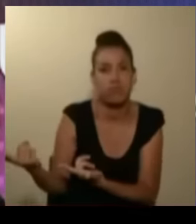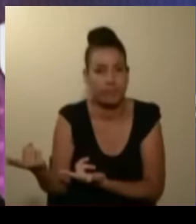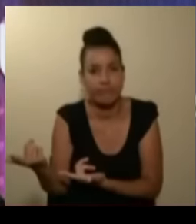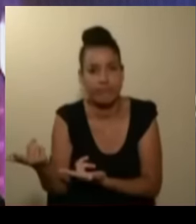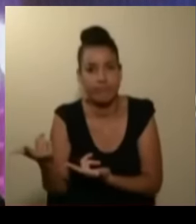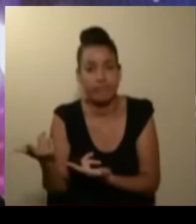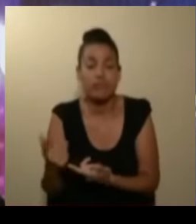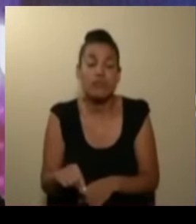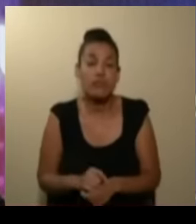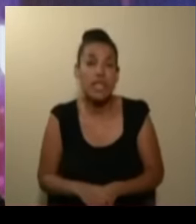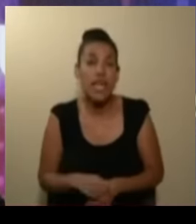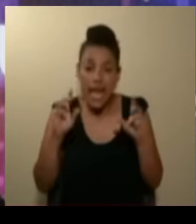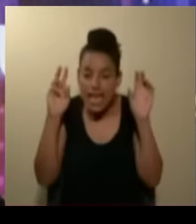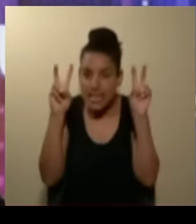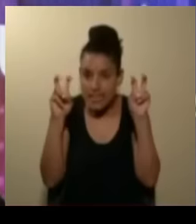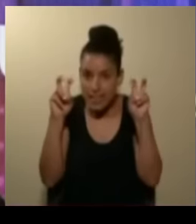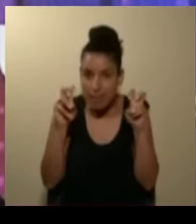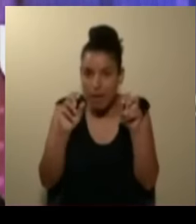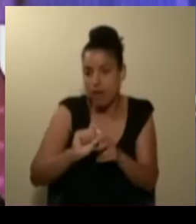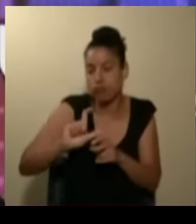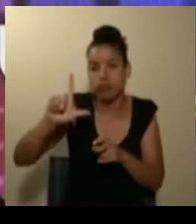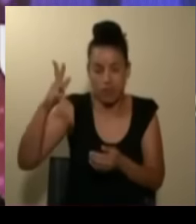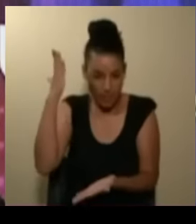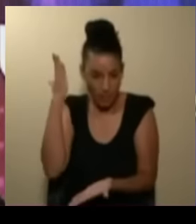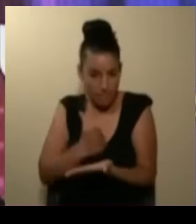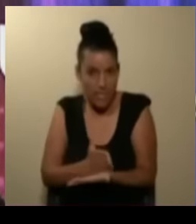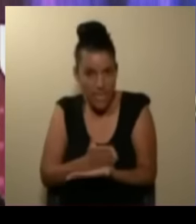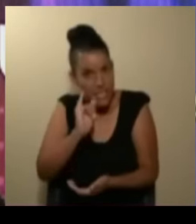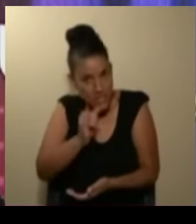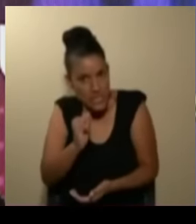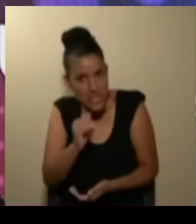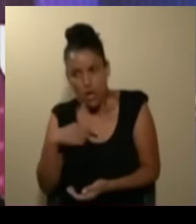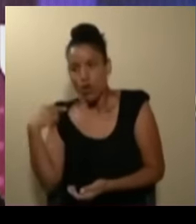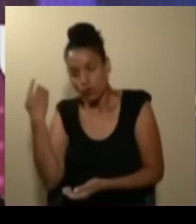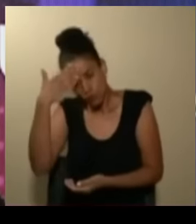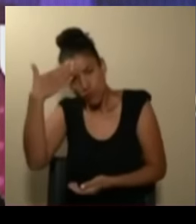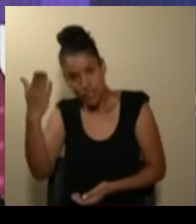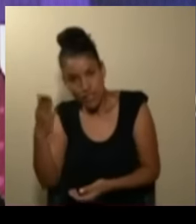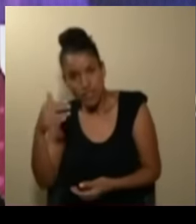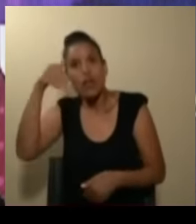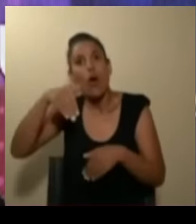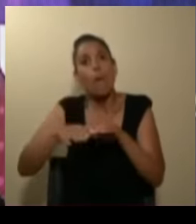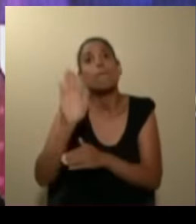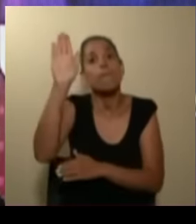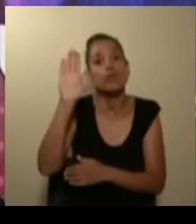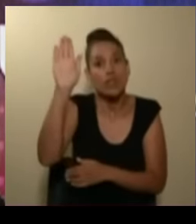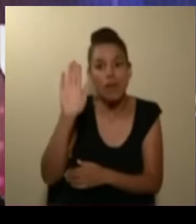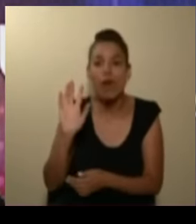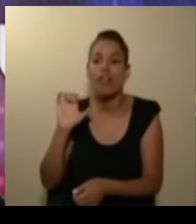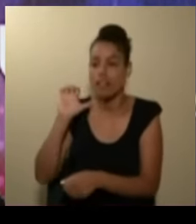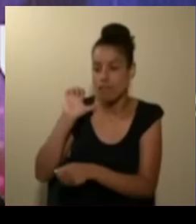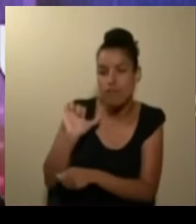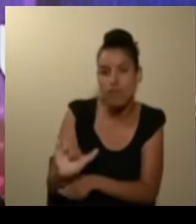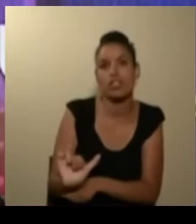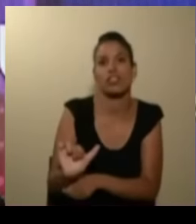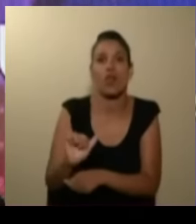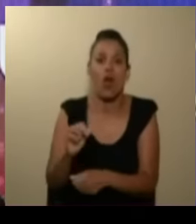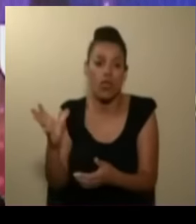de penas, bien decía el senador Penades, nosotros votamos aumento de pena de violación, de abuso sexual, de temas